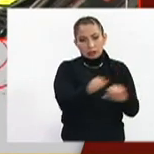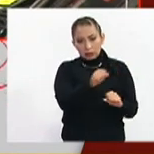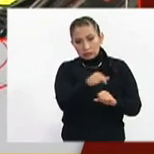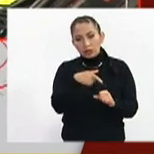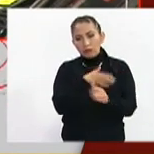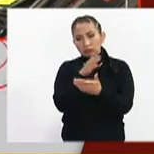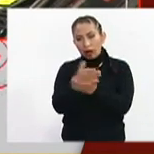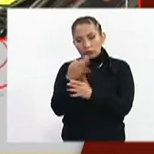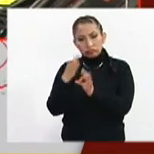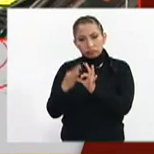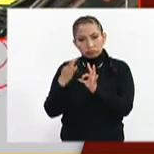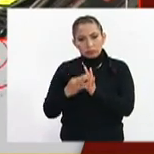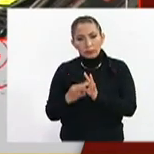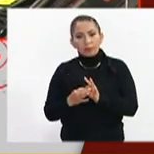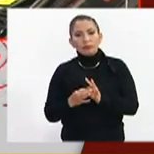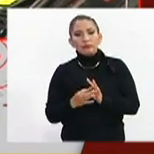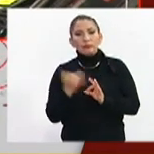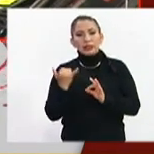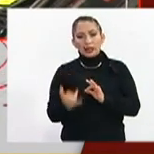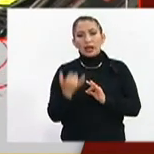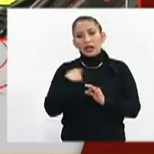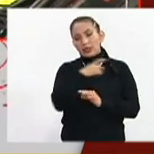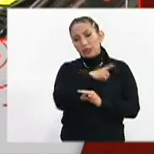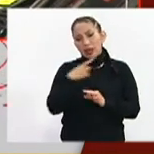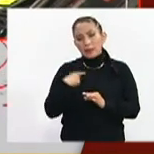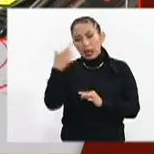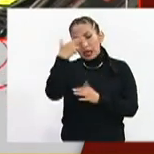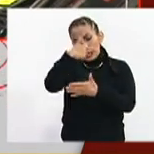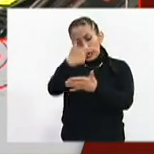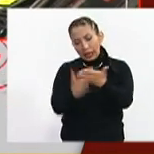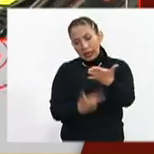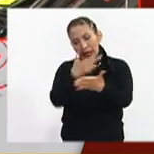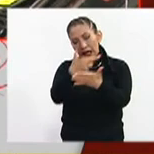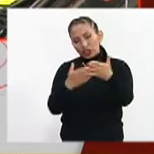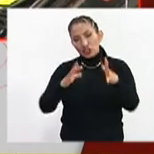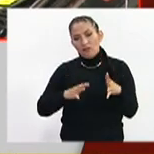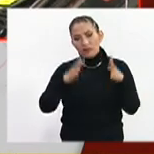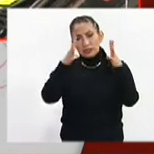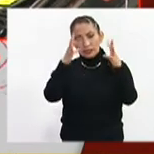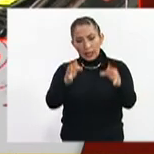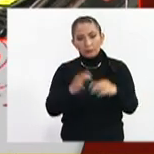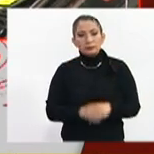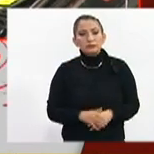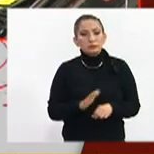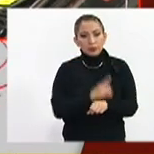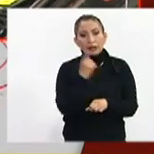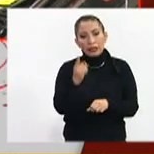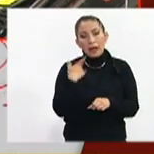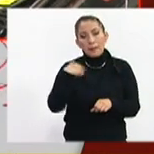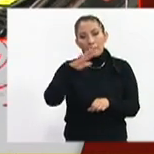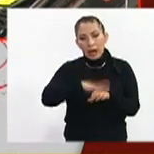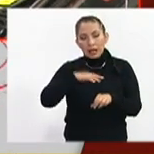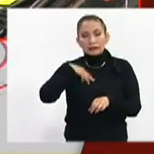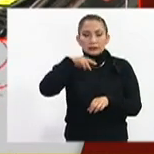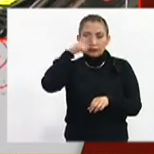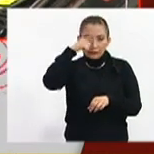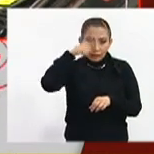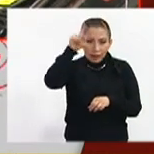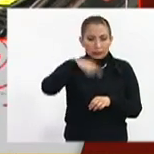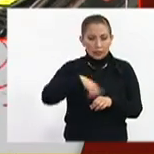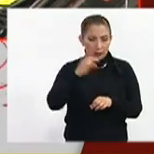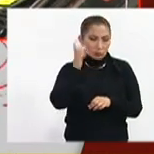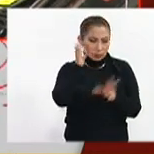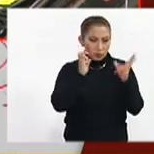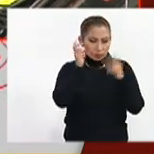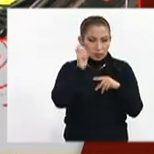hace ya 10 días, y tiene que hacer un registro oficial para pues que esto sea mucho más fácil. ¿Qué te parece